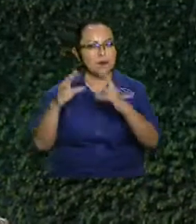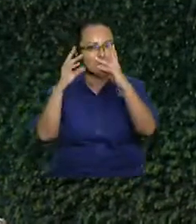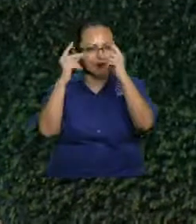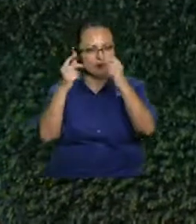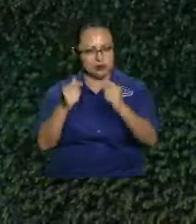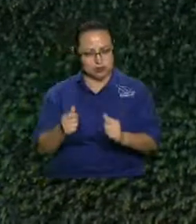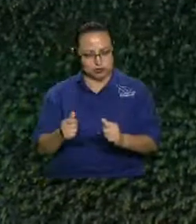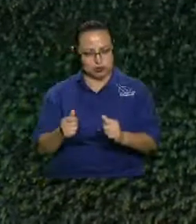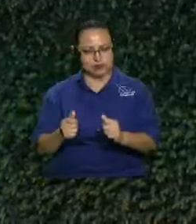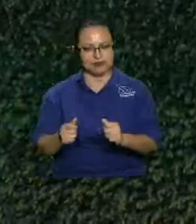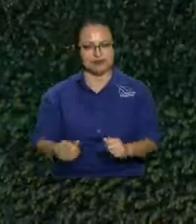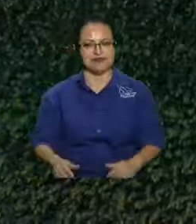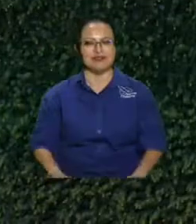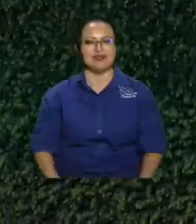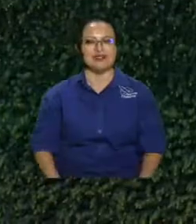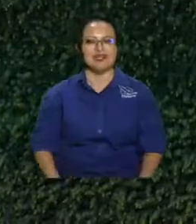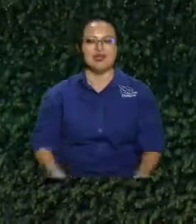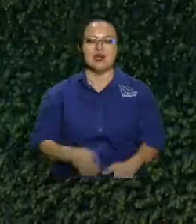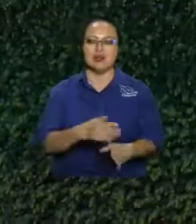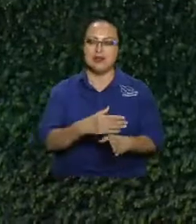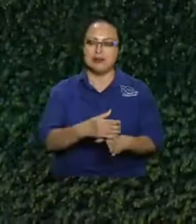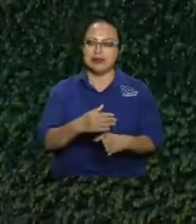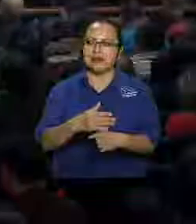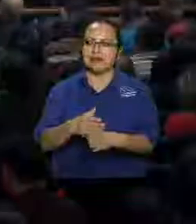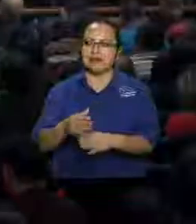Usted necesita aprender a repartir.